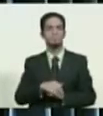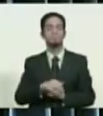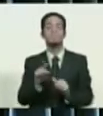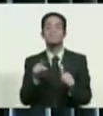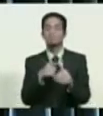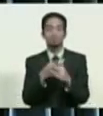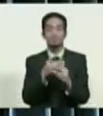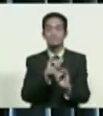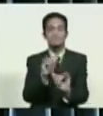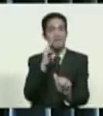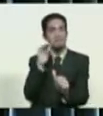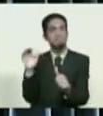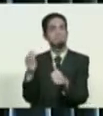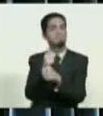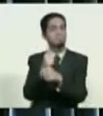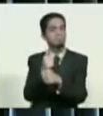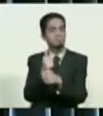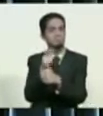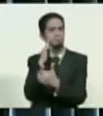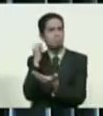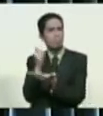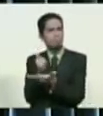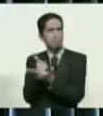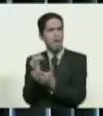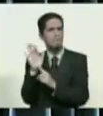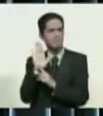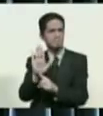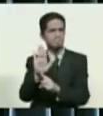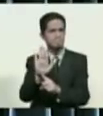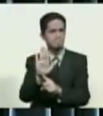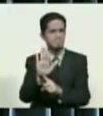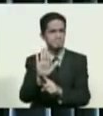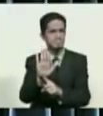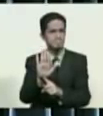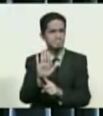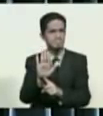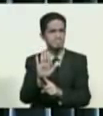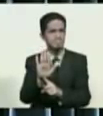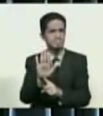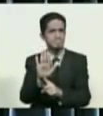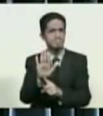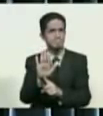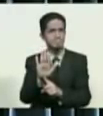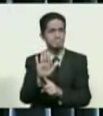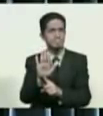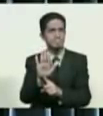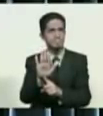establecida, las pruebas están plenamente establecidas